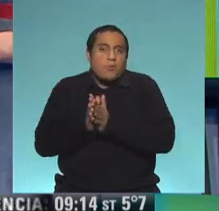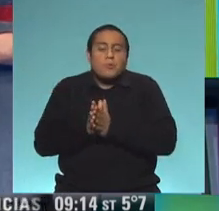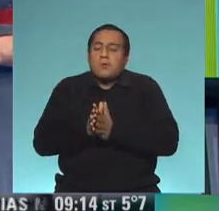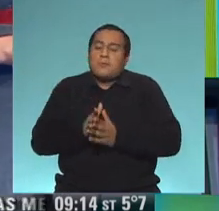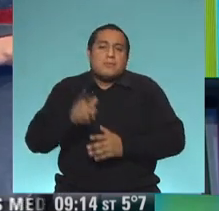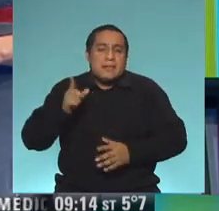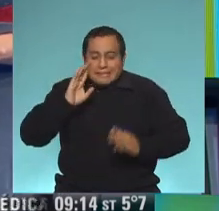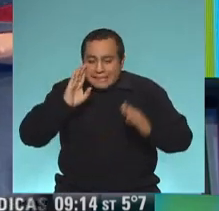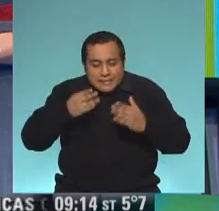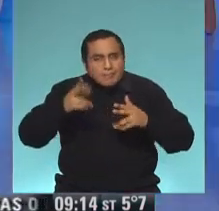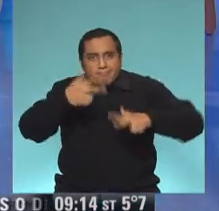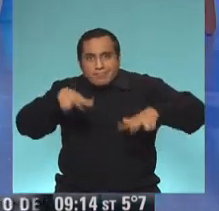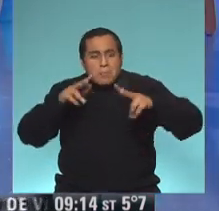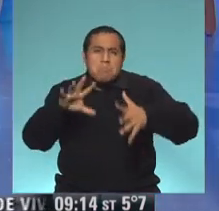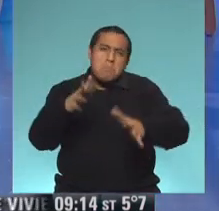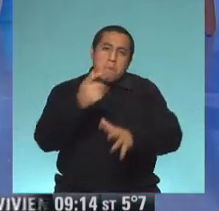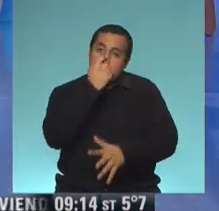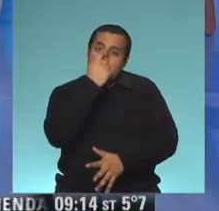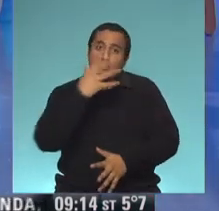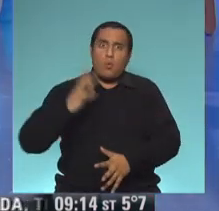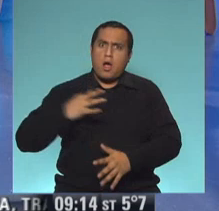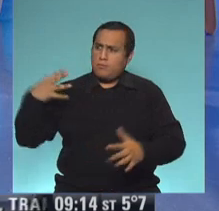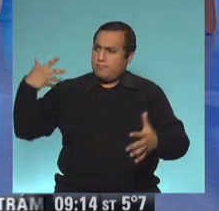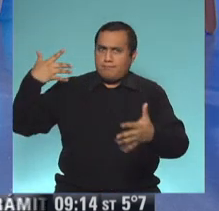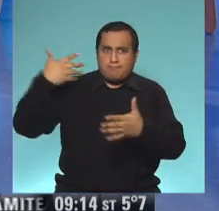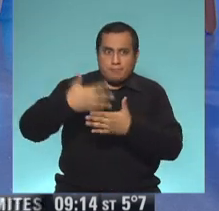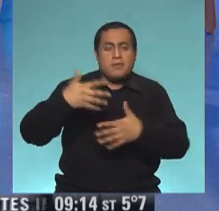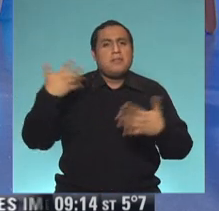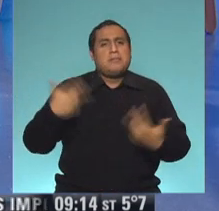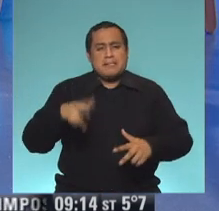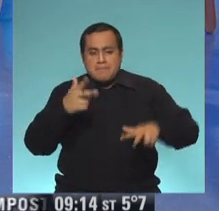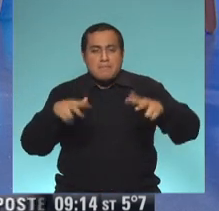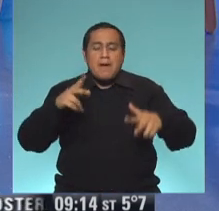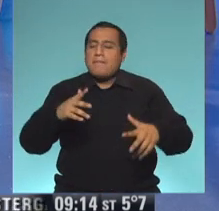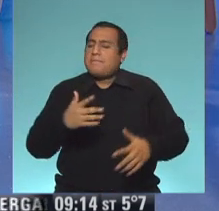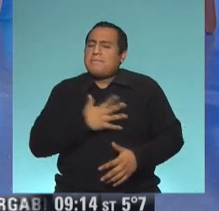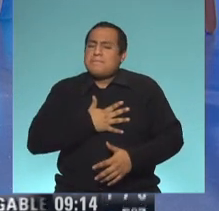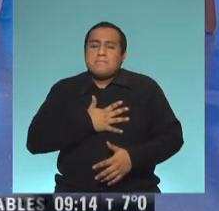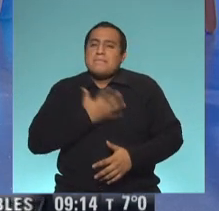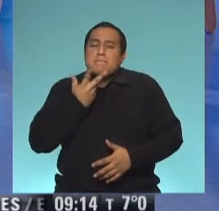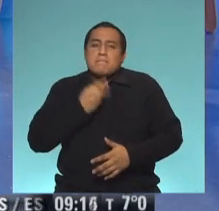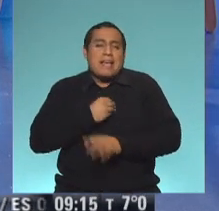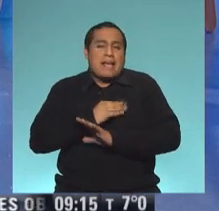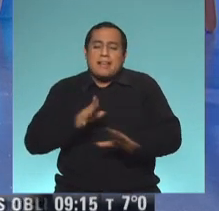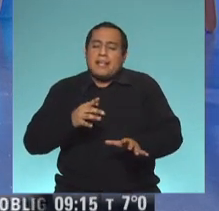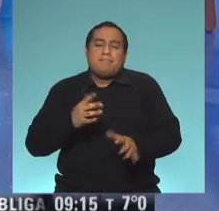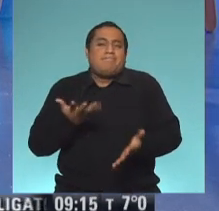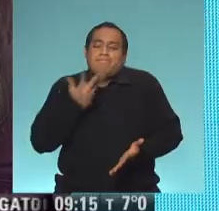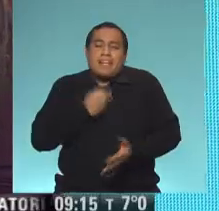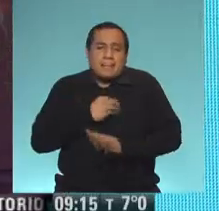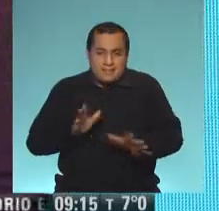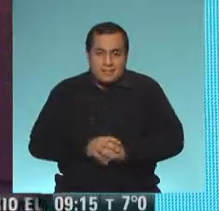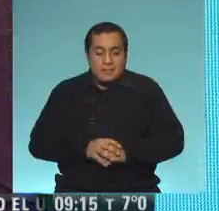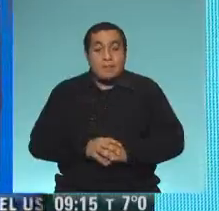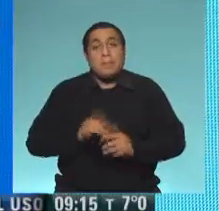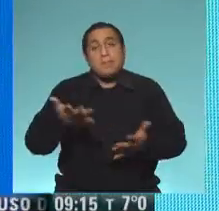vida. Con títeres. Claro, bien. Una relación. Una relación así. Fraternal con el mundo de los títeres, que los quiero mucho a todos los titiriteros. En el